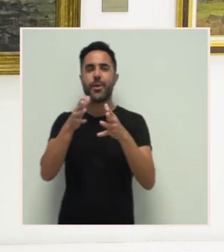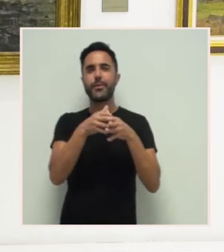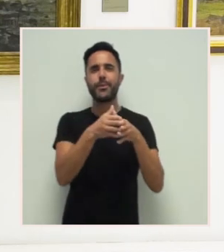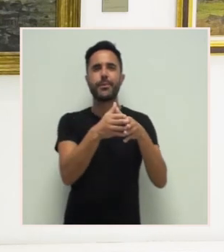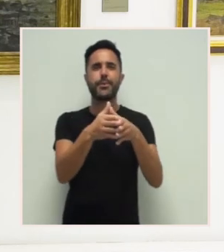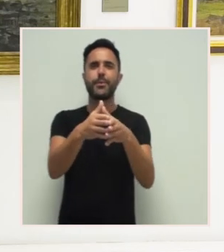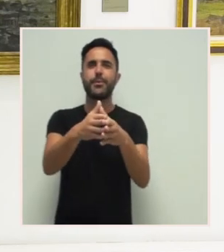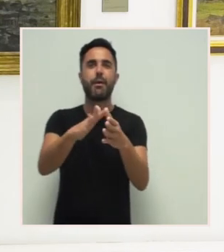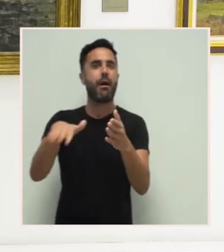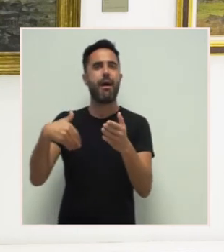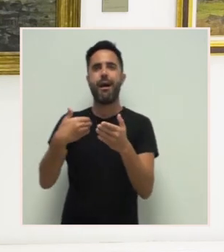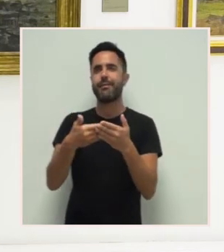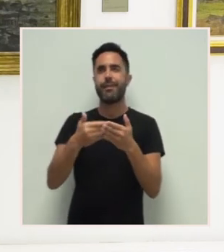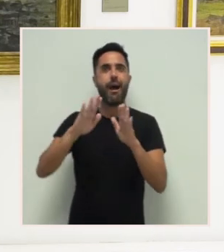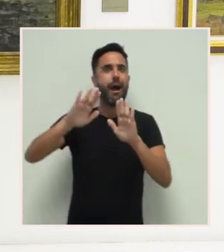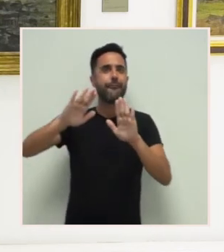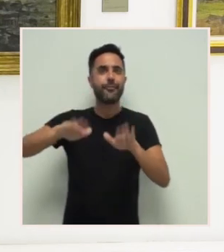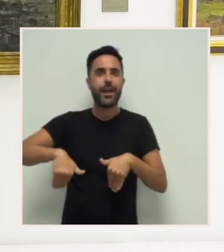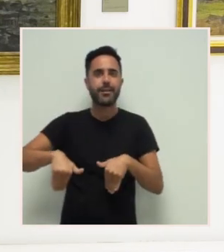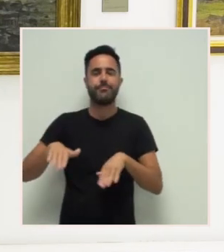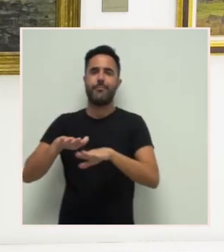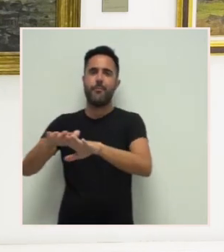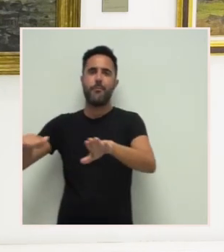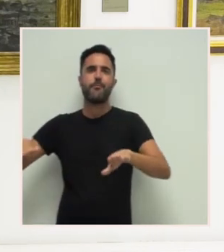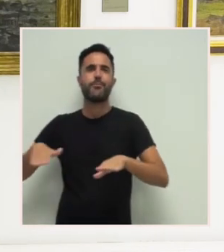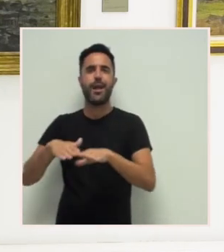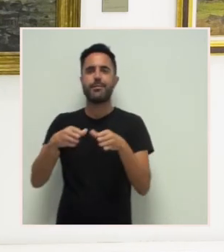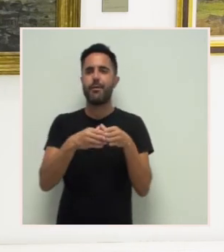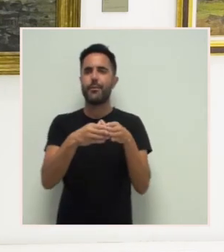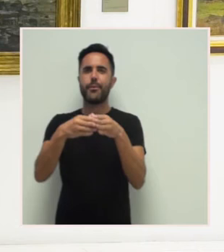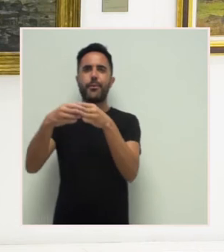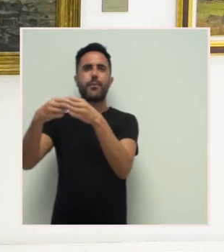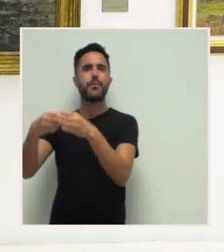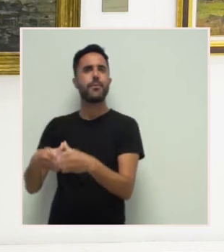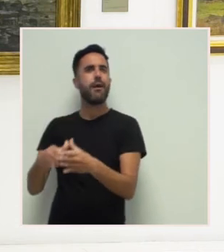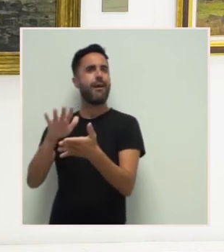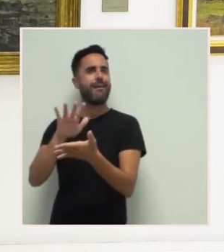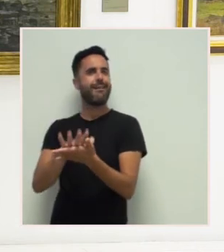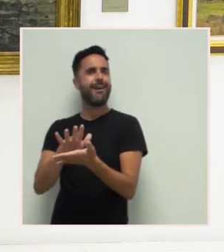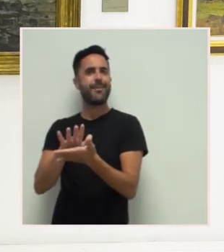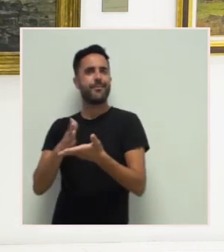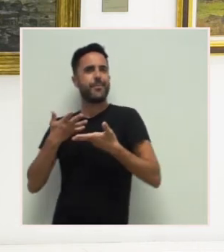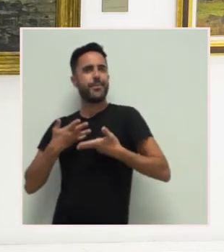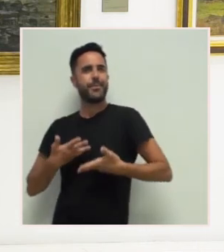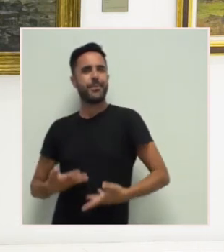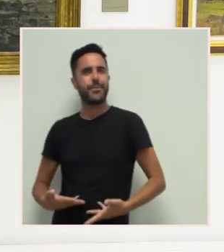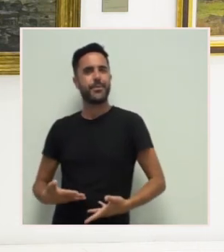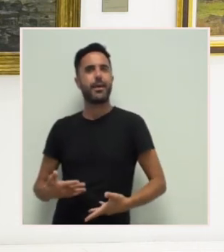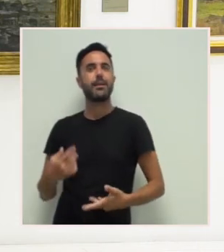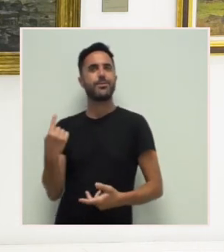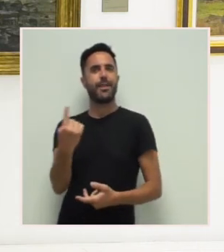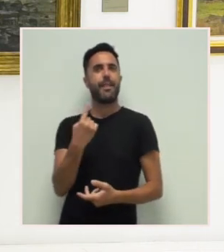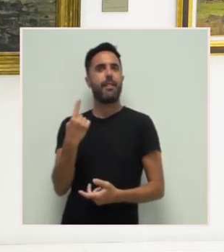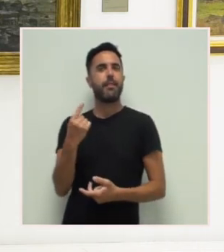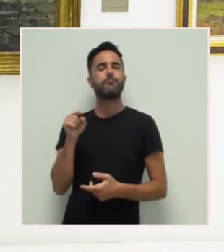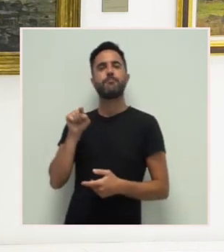en calma, en soidade, nesta praia que non é máis que unha sinfonía de tons verdes, azuis e